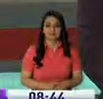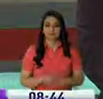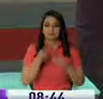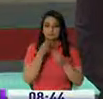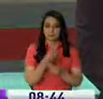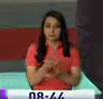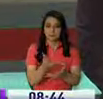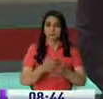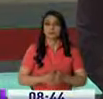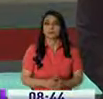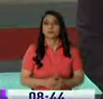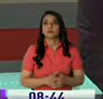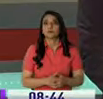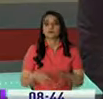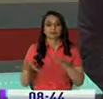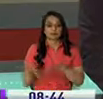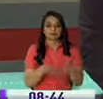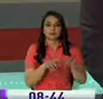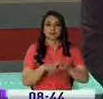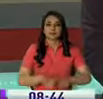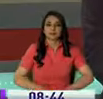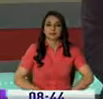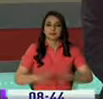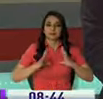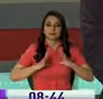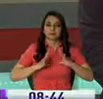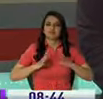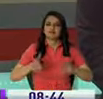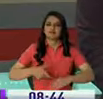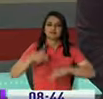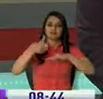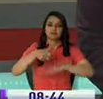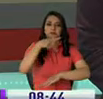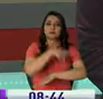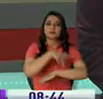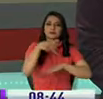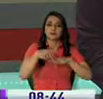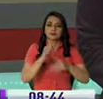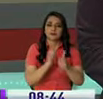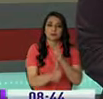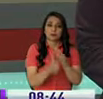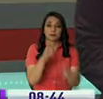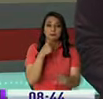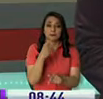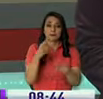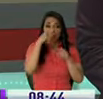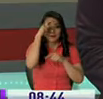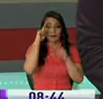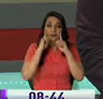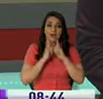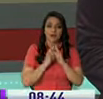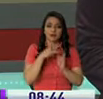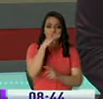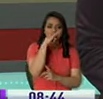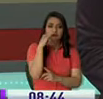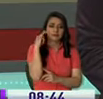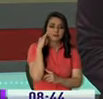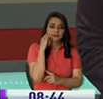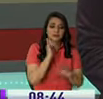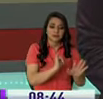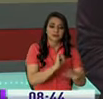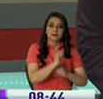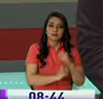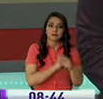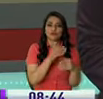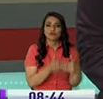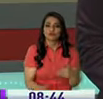Una decena de actividades propone la concentración deportiva de Pichincha para este verano. La oferta está dirigida para niños desde los 6 años